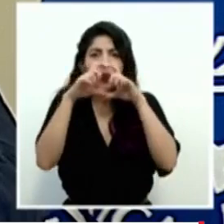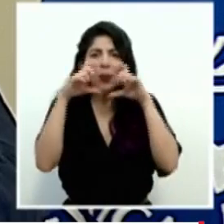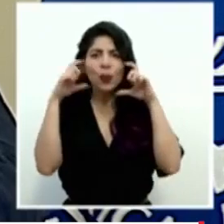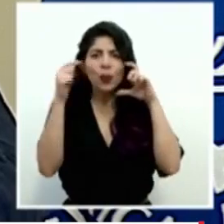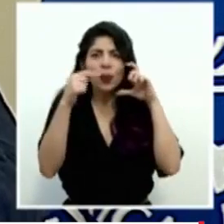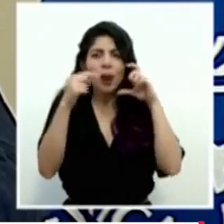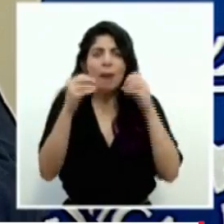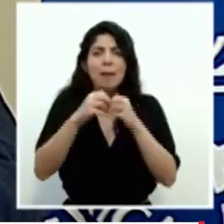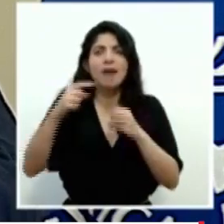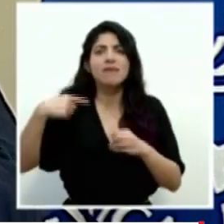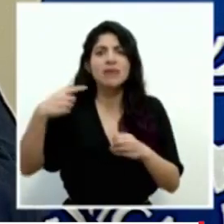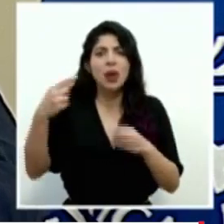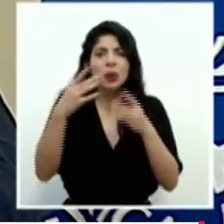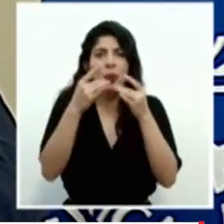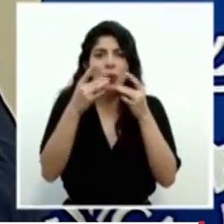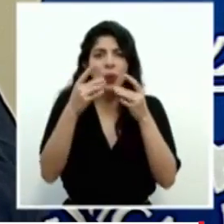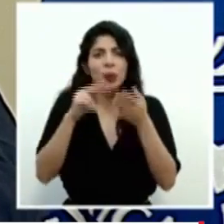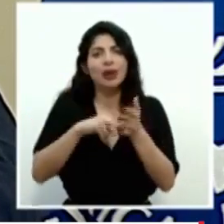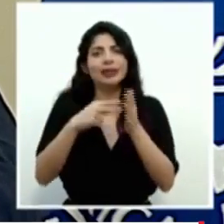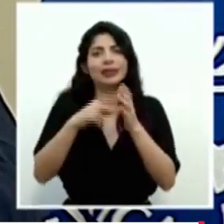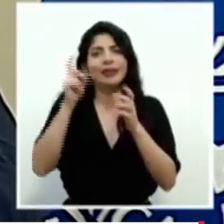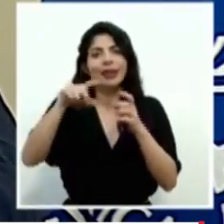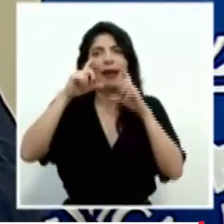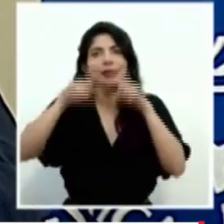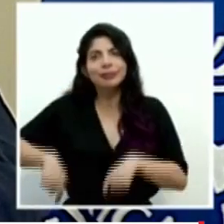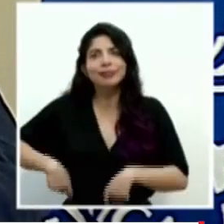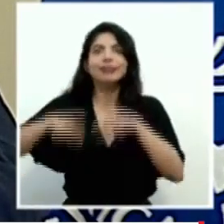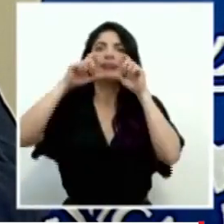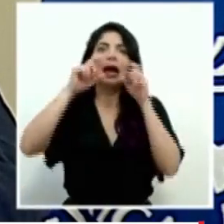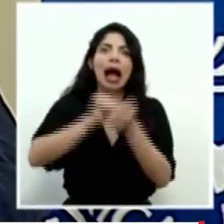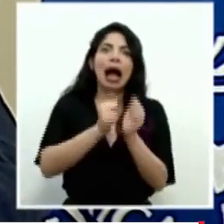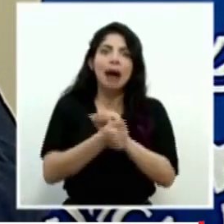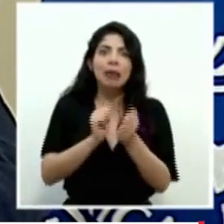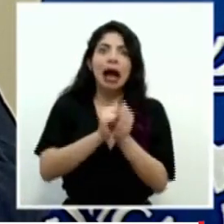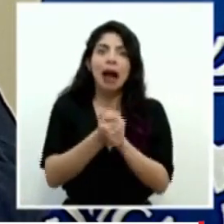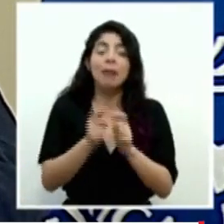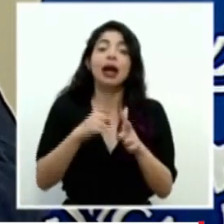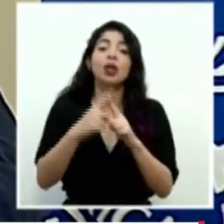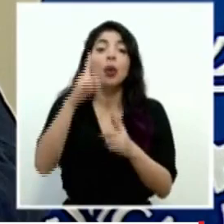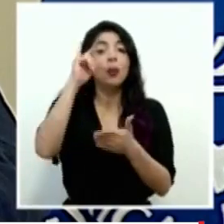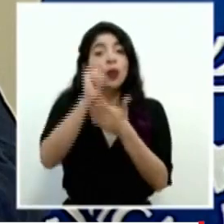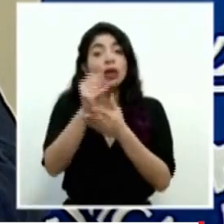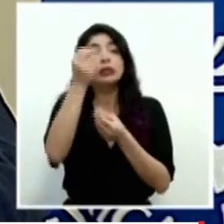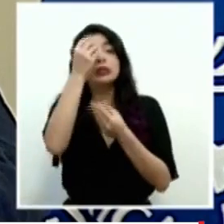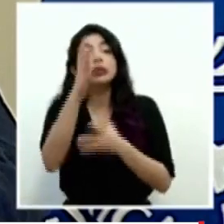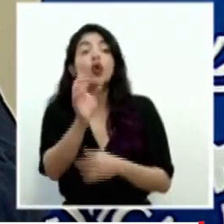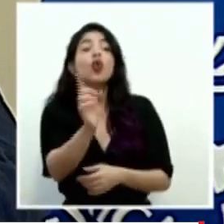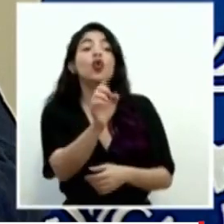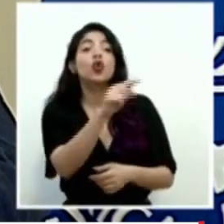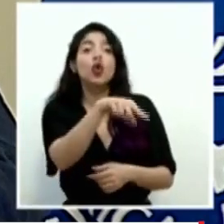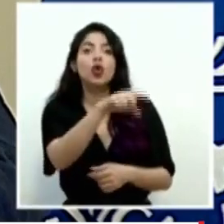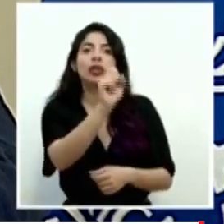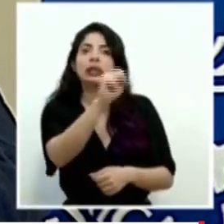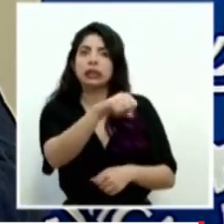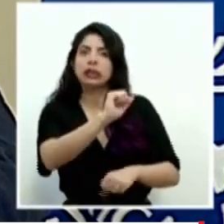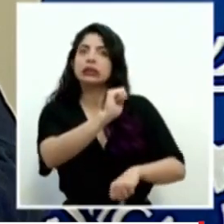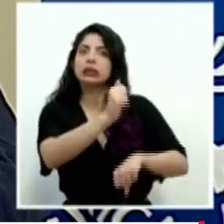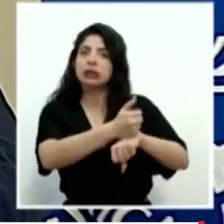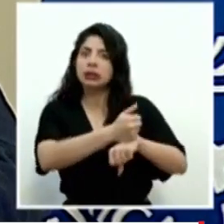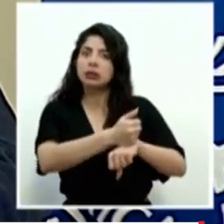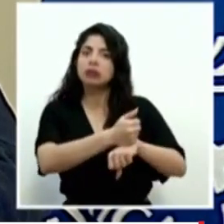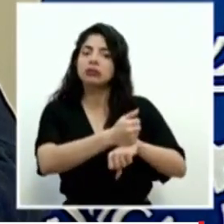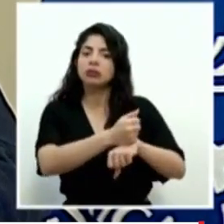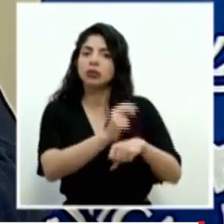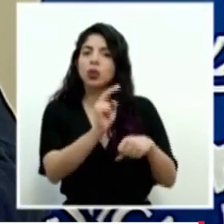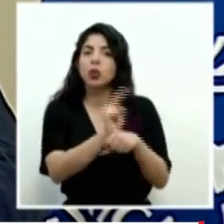la mascarilla más frecuentemente, y eso amerita que se cambie. Entonces, también por eso es que se ha indicado en los lugares en donde debe usarse, que principalmente son